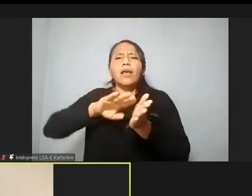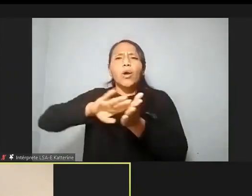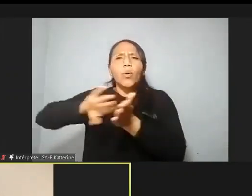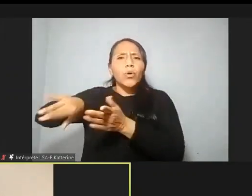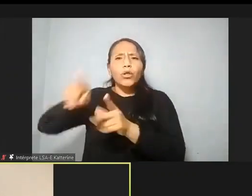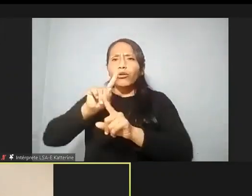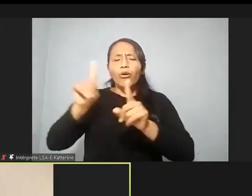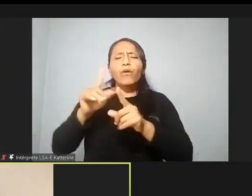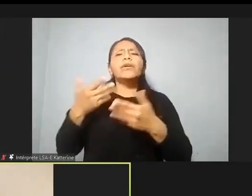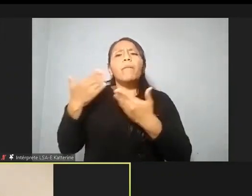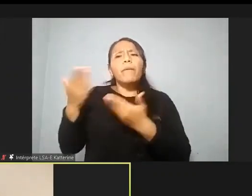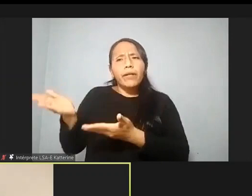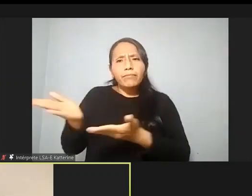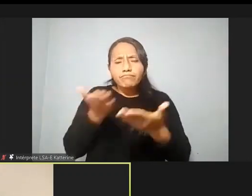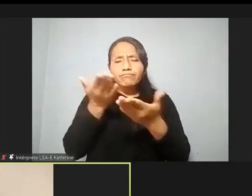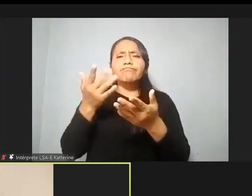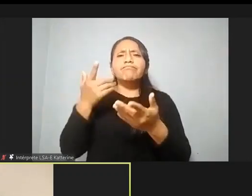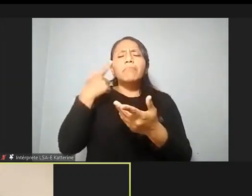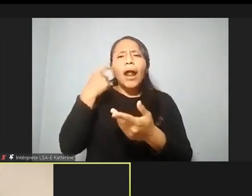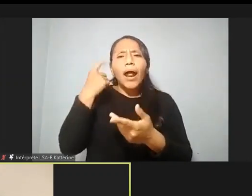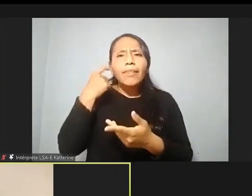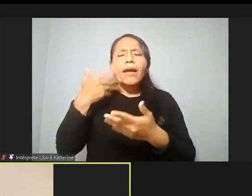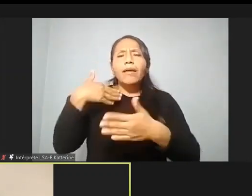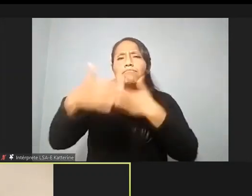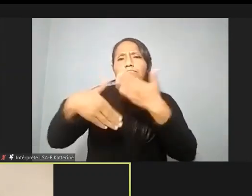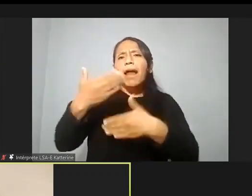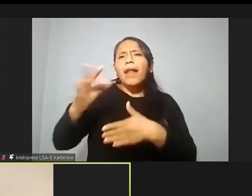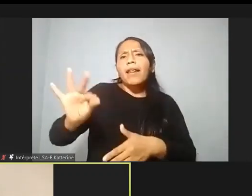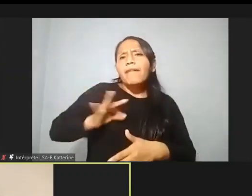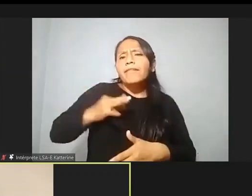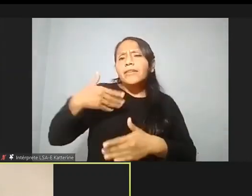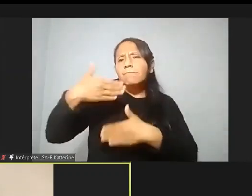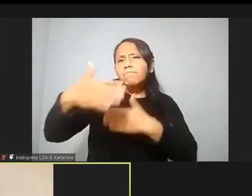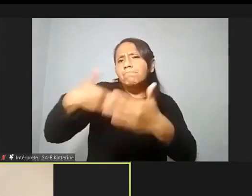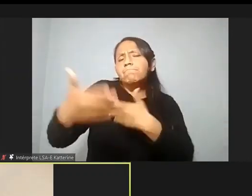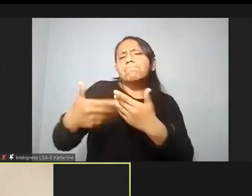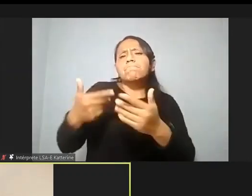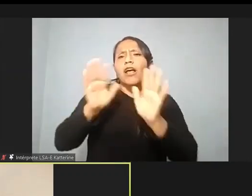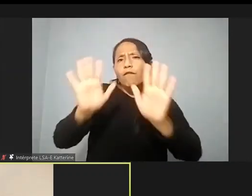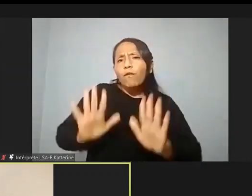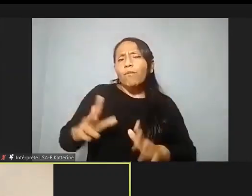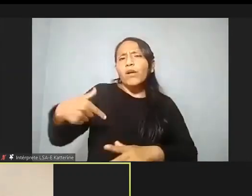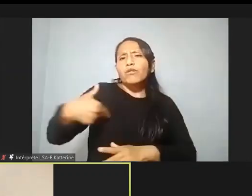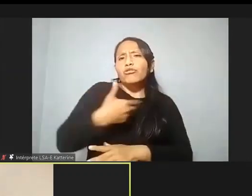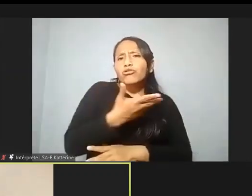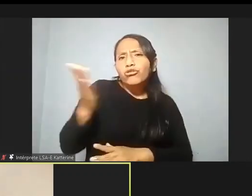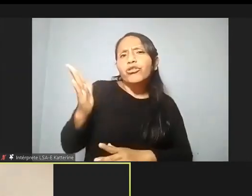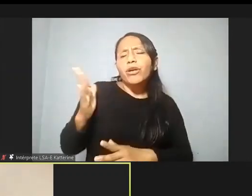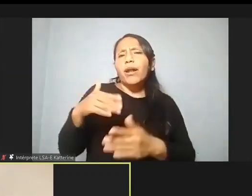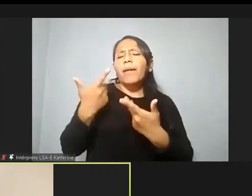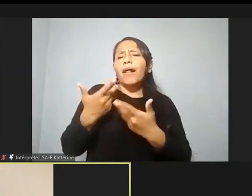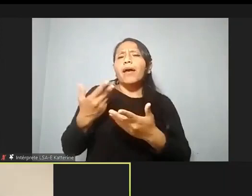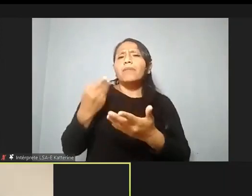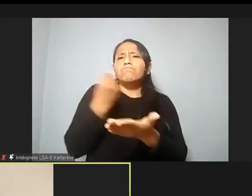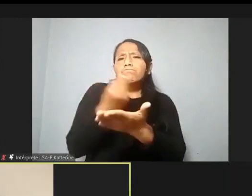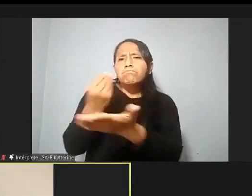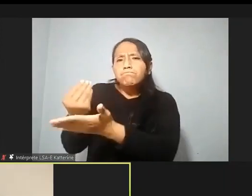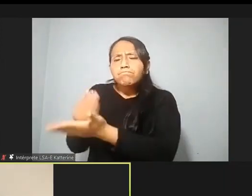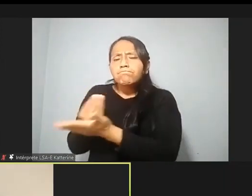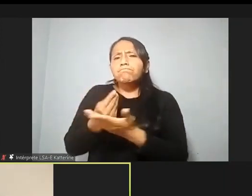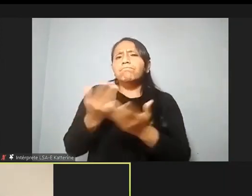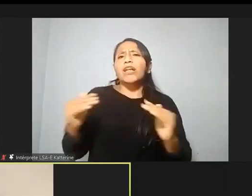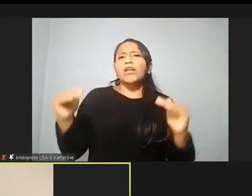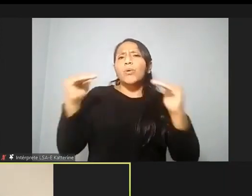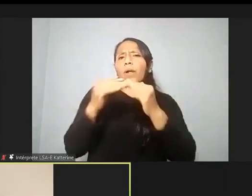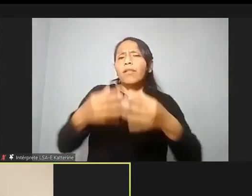de que aprendan habilidades para la vida cotidiana, que aseguren su desarrollo social para poder propiciar participación e igualdad plena